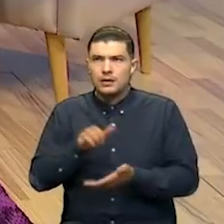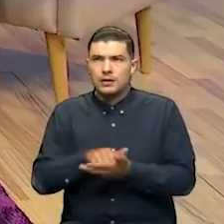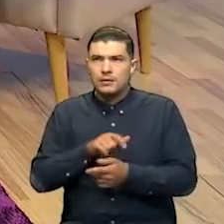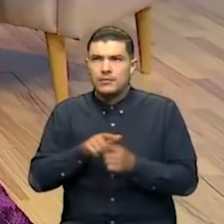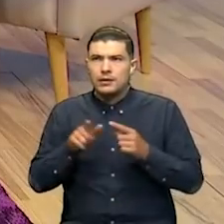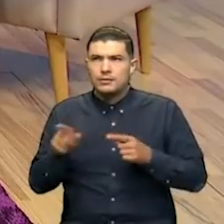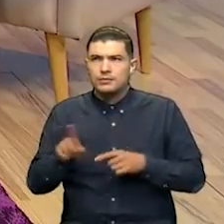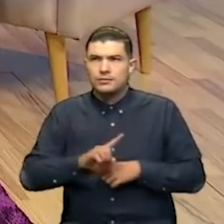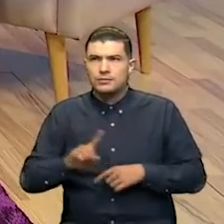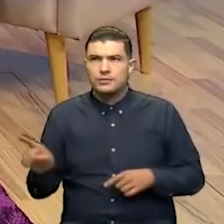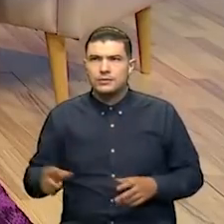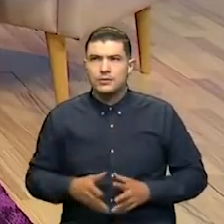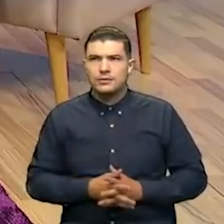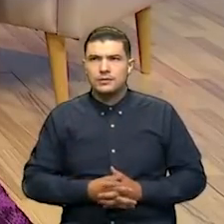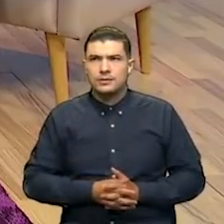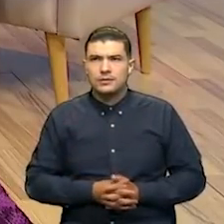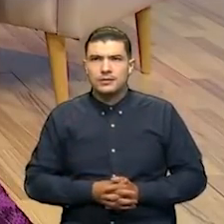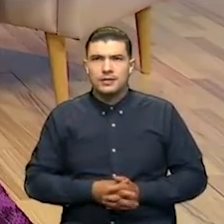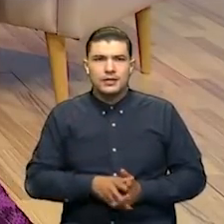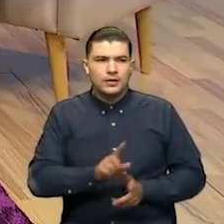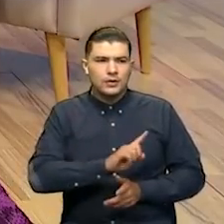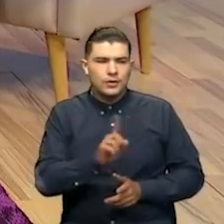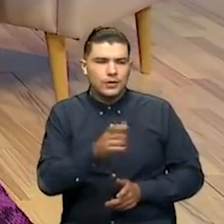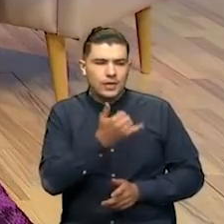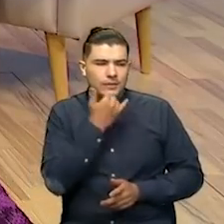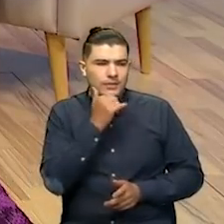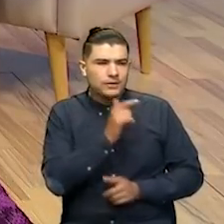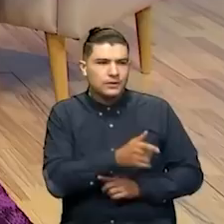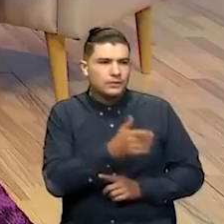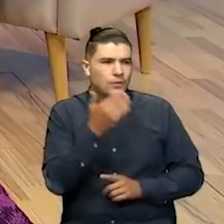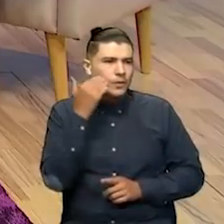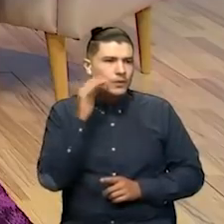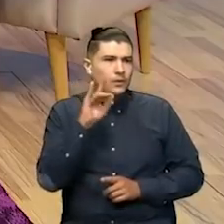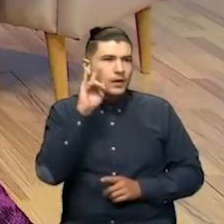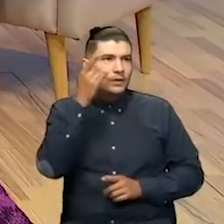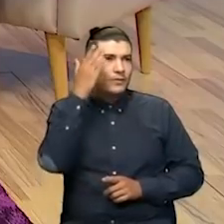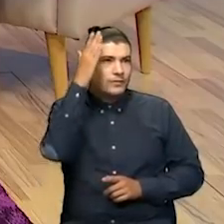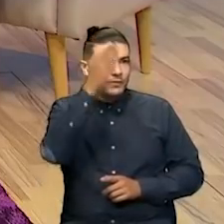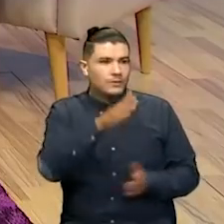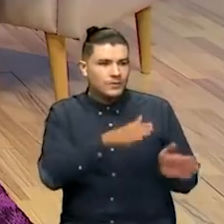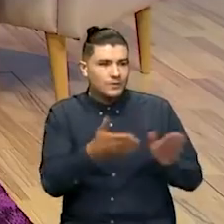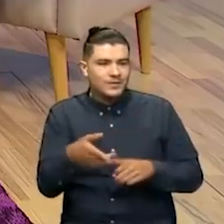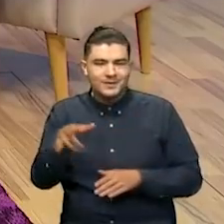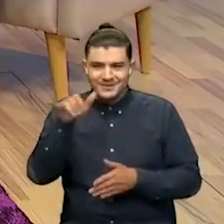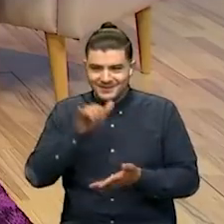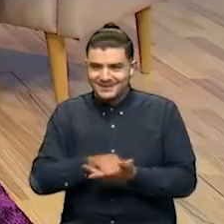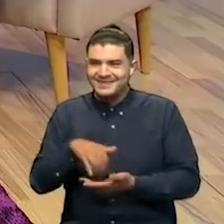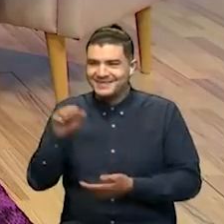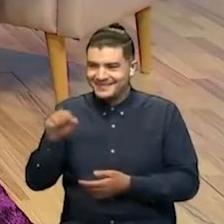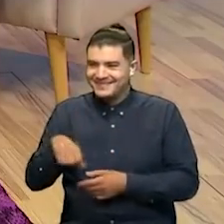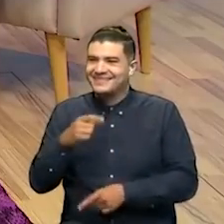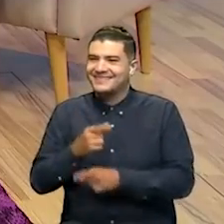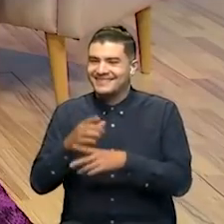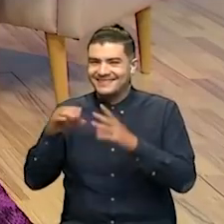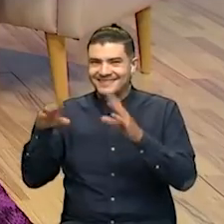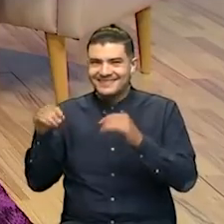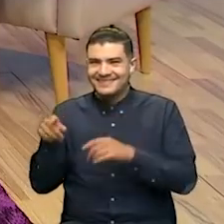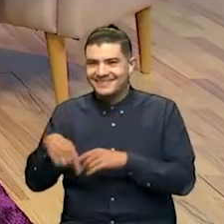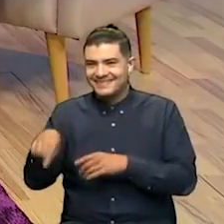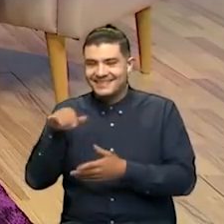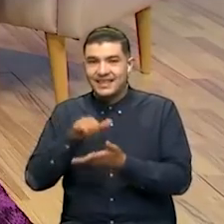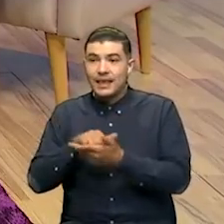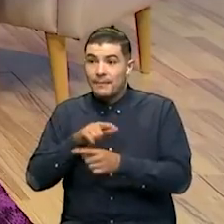contemplando no, ella está contemplando qué pasará cuando fallezca o cuando sí, fallezca. Esa es la pregunta, sí. Y sería